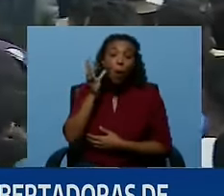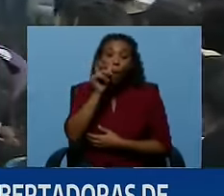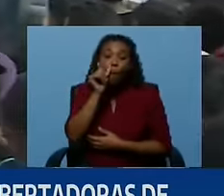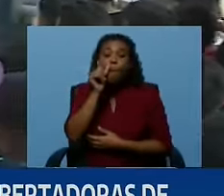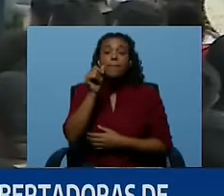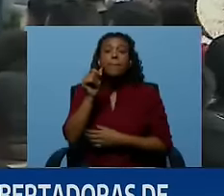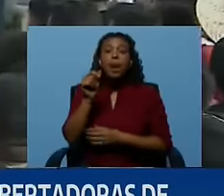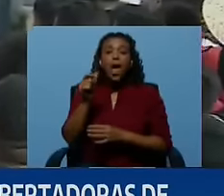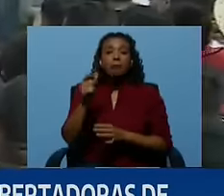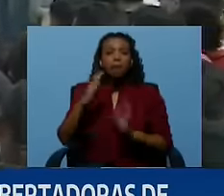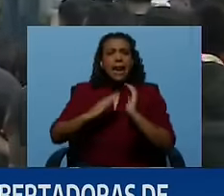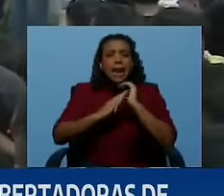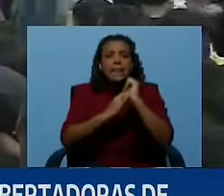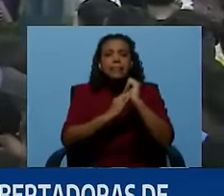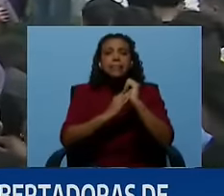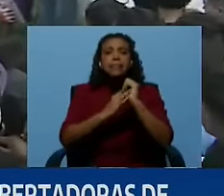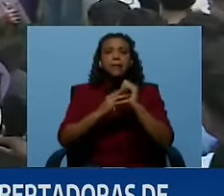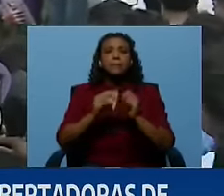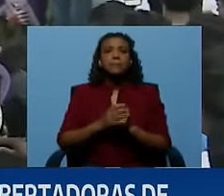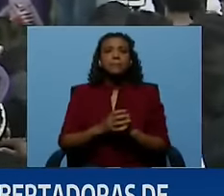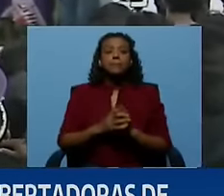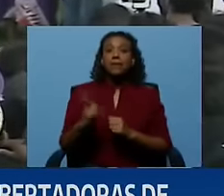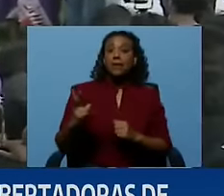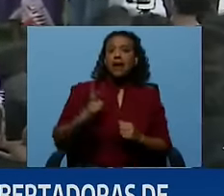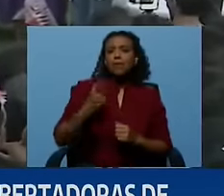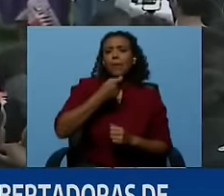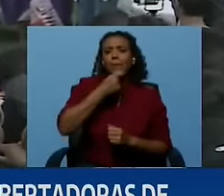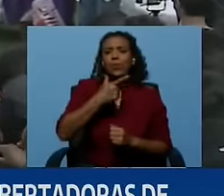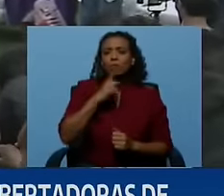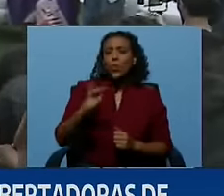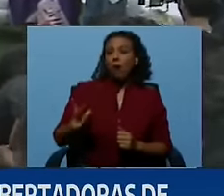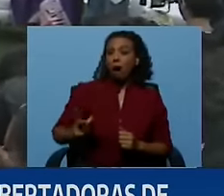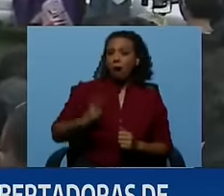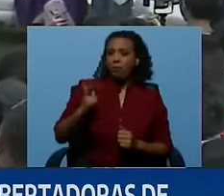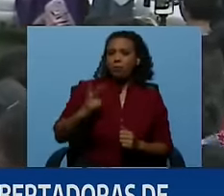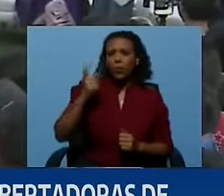hincapié en este acto tan hermoso.